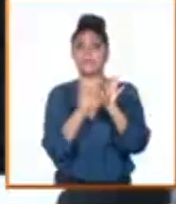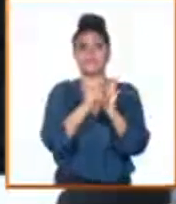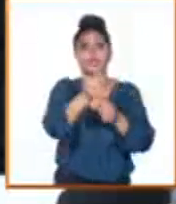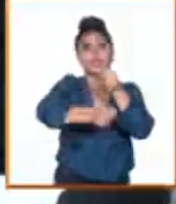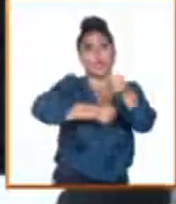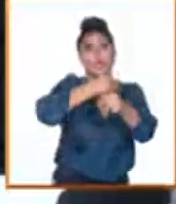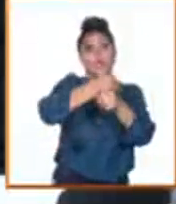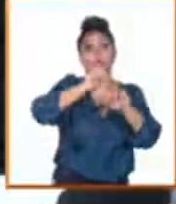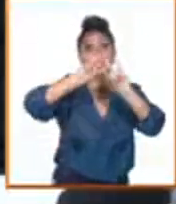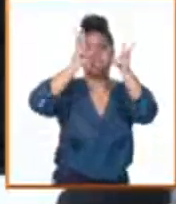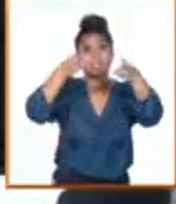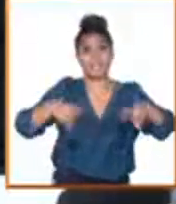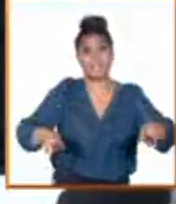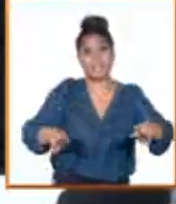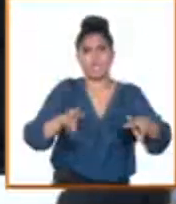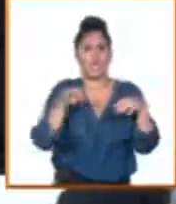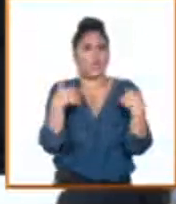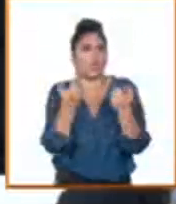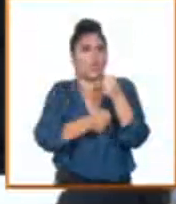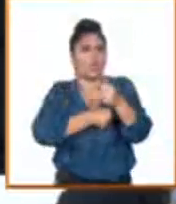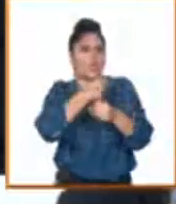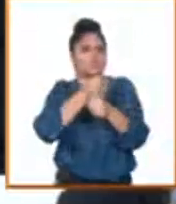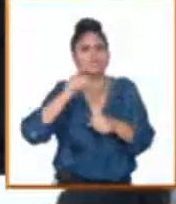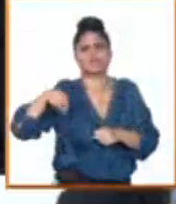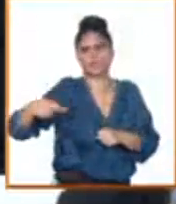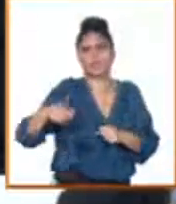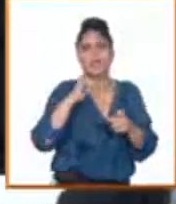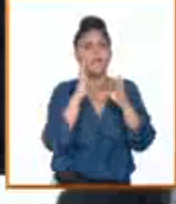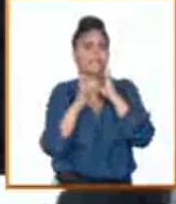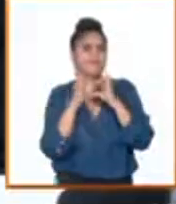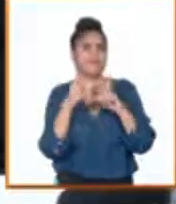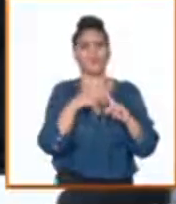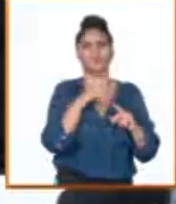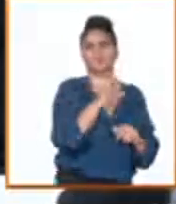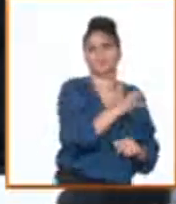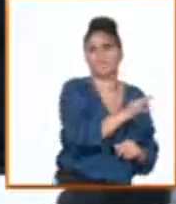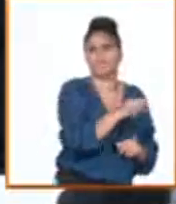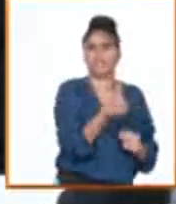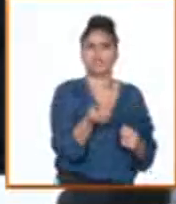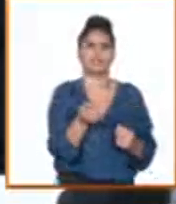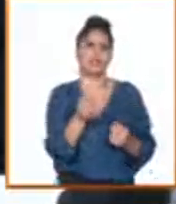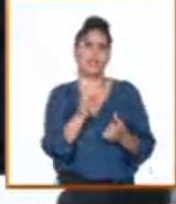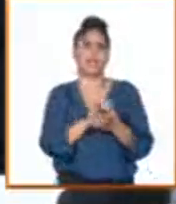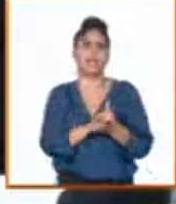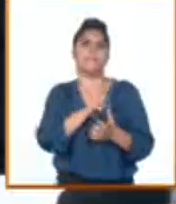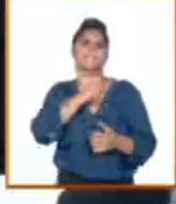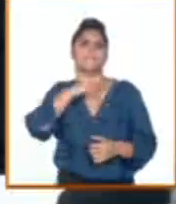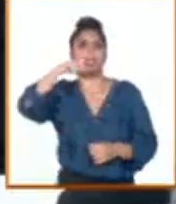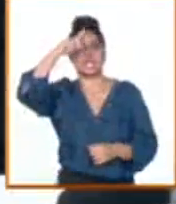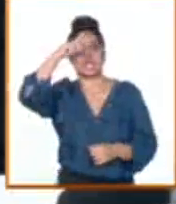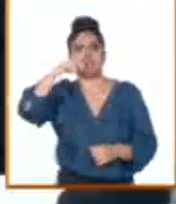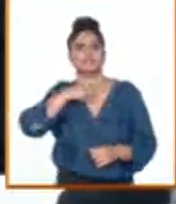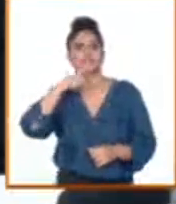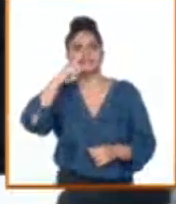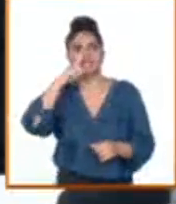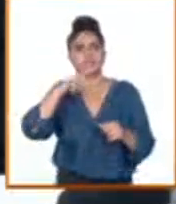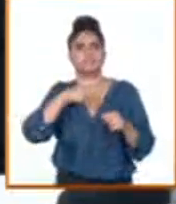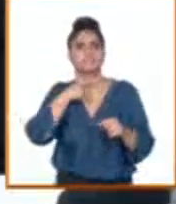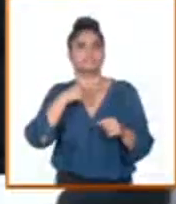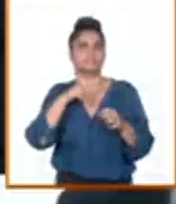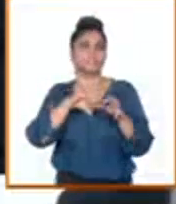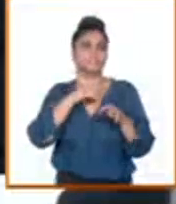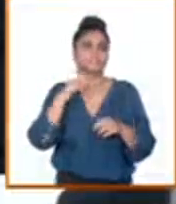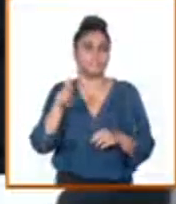plataformas actúan todos los días? La mayoría de esas plataformas ni son cubanas, ni los términos y condiciones son